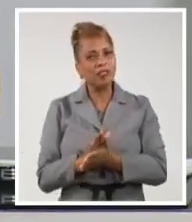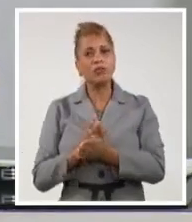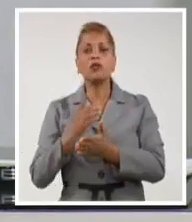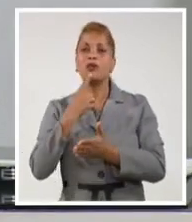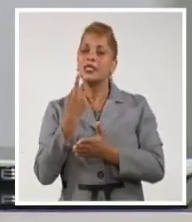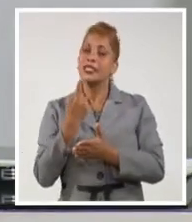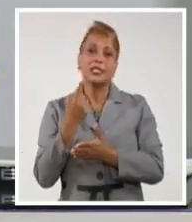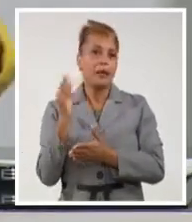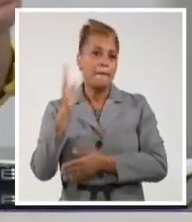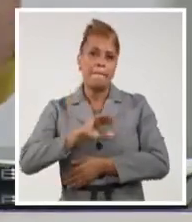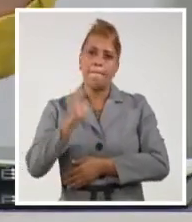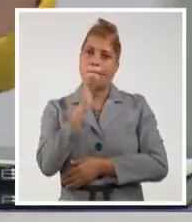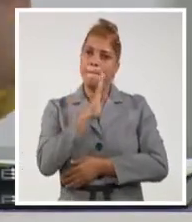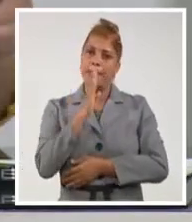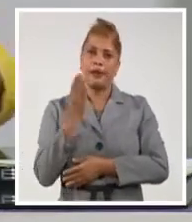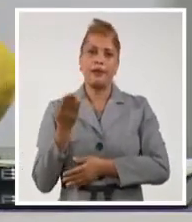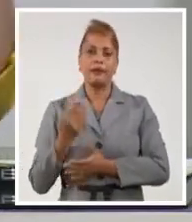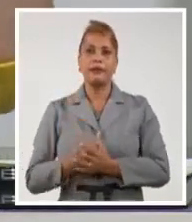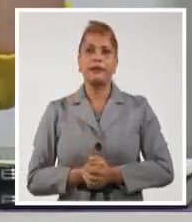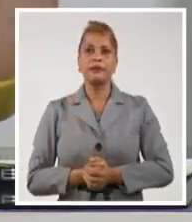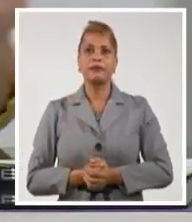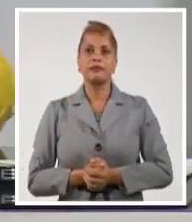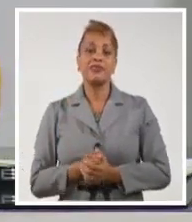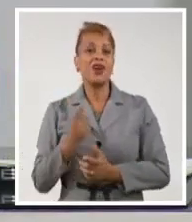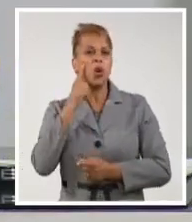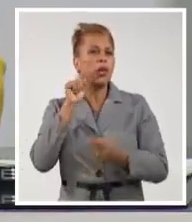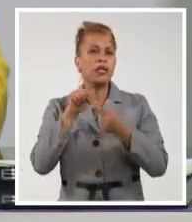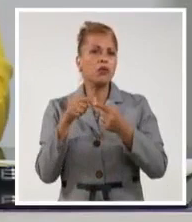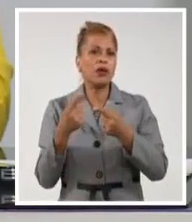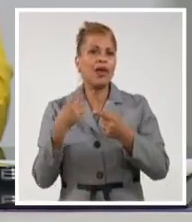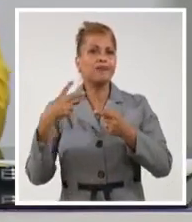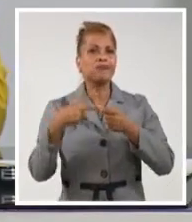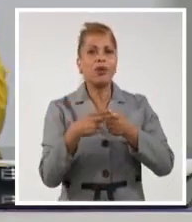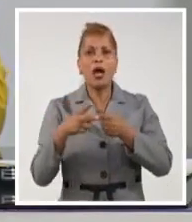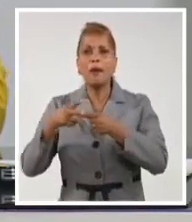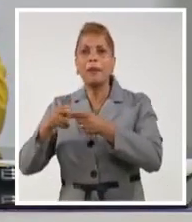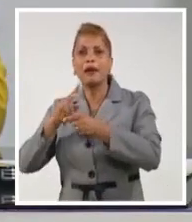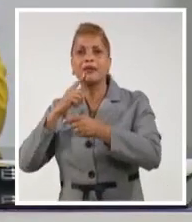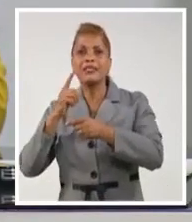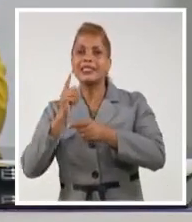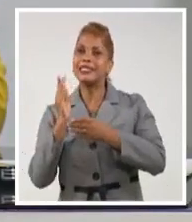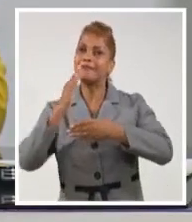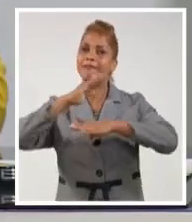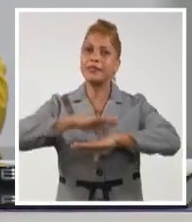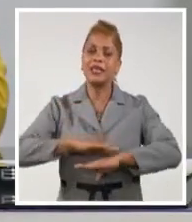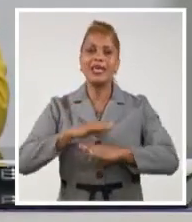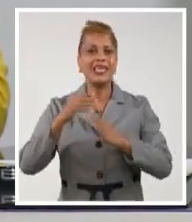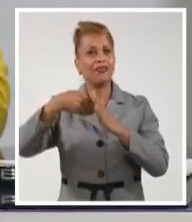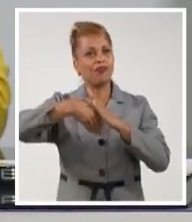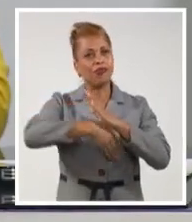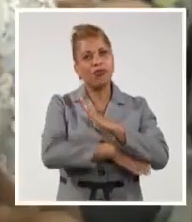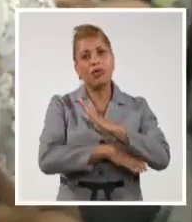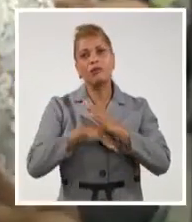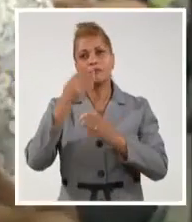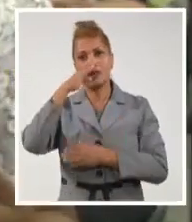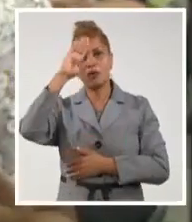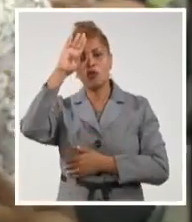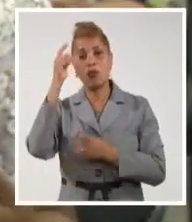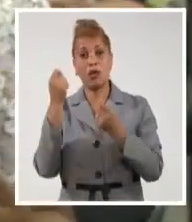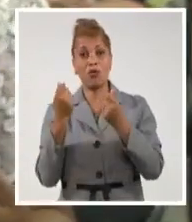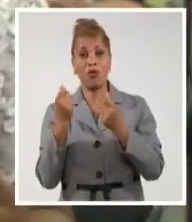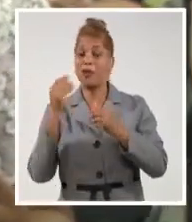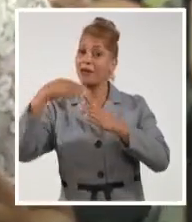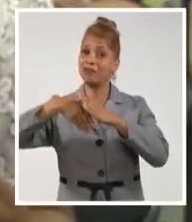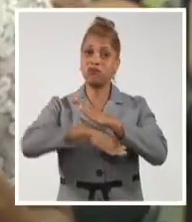despiadada, por supuesto, con el objetivo de cortarnos todas las ramas de alimentación para la economía